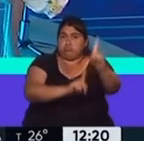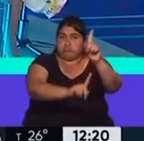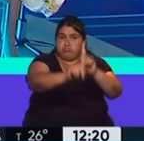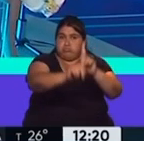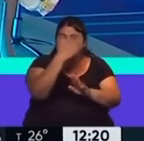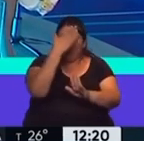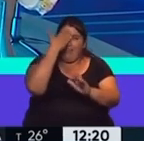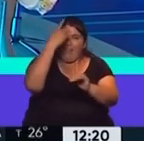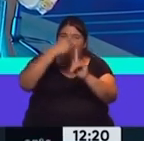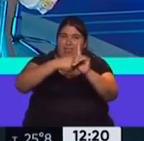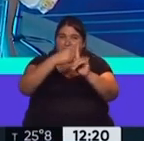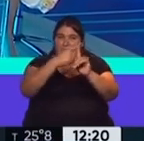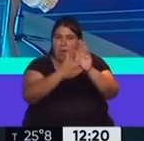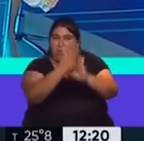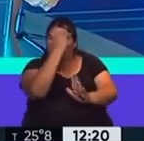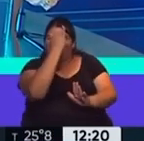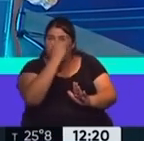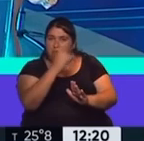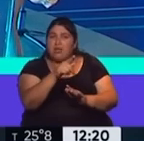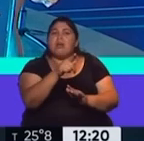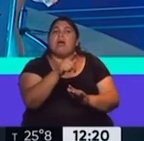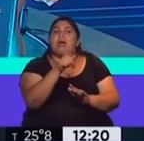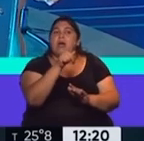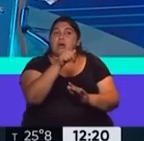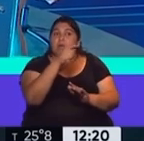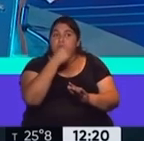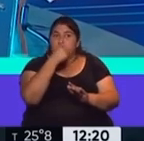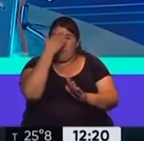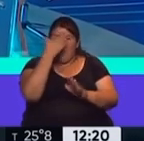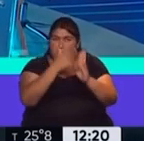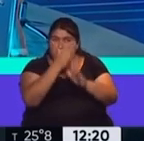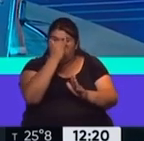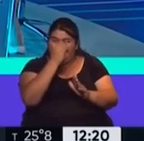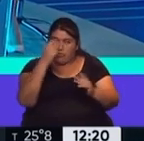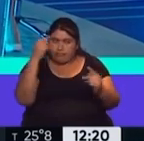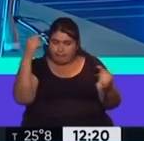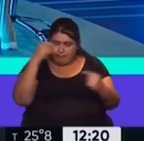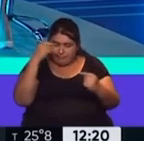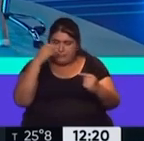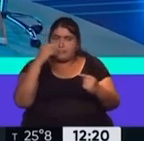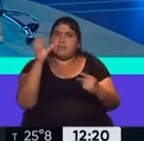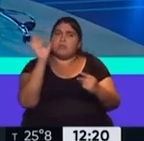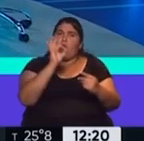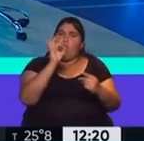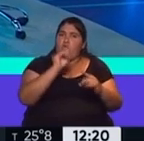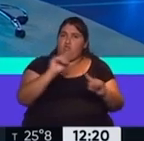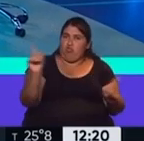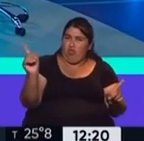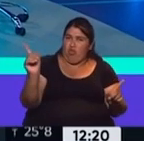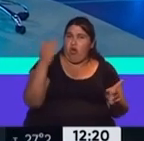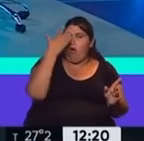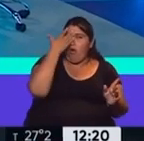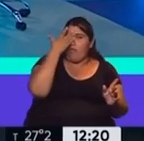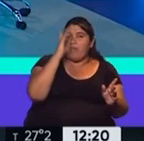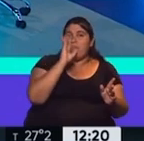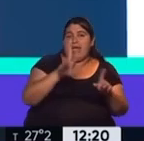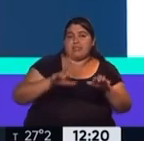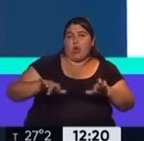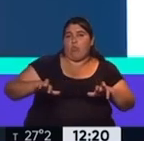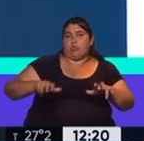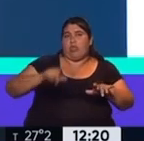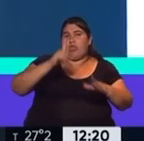una temperatura que no condice con una buena salud ósea si tienen fiebre entonces la computadora